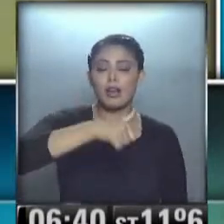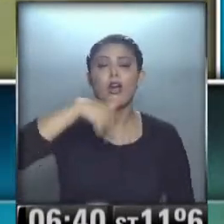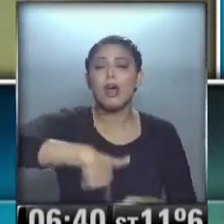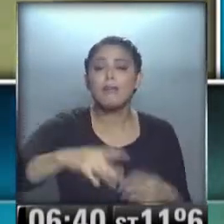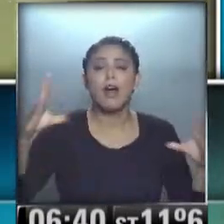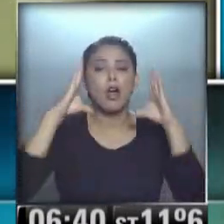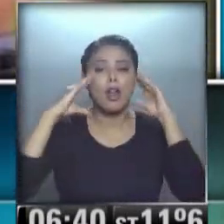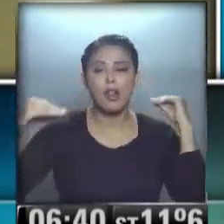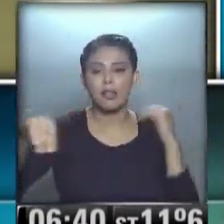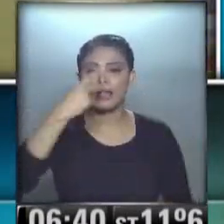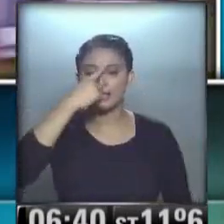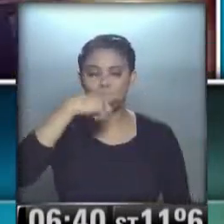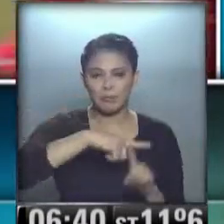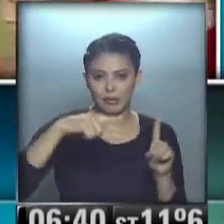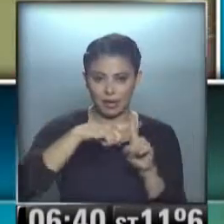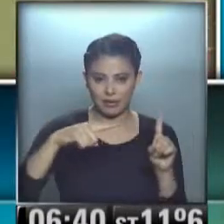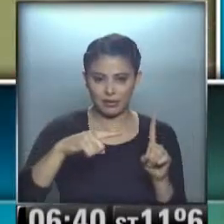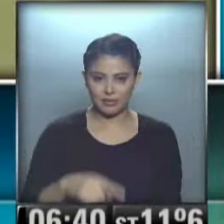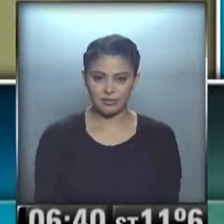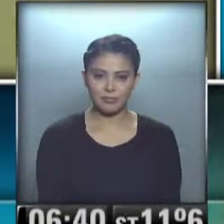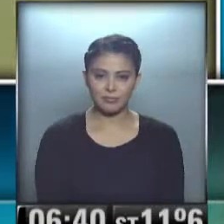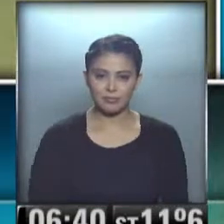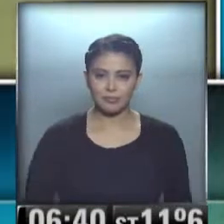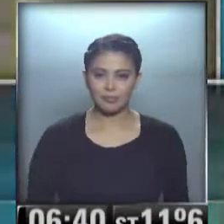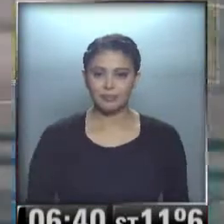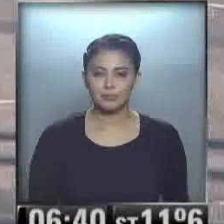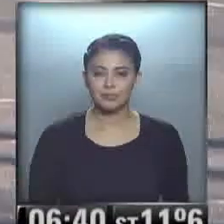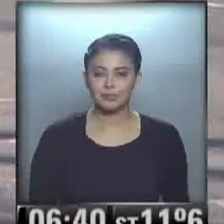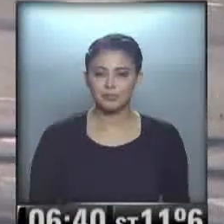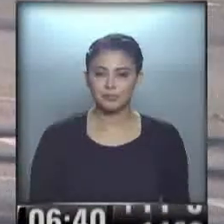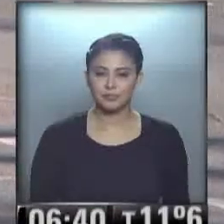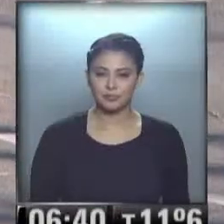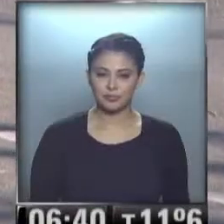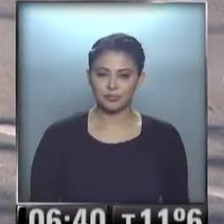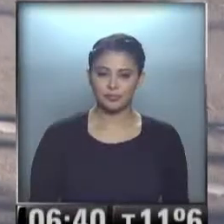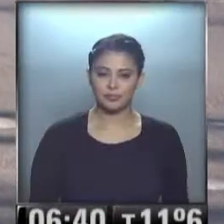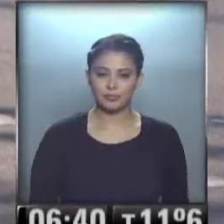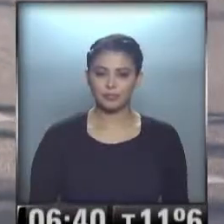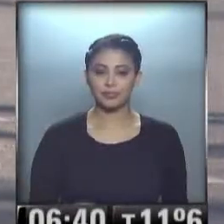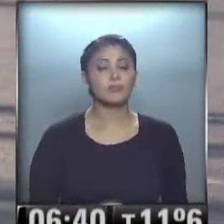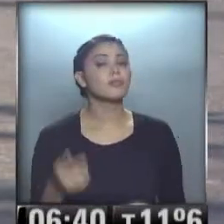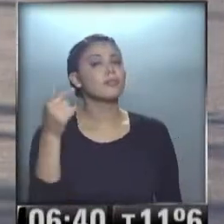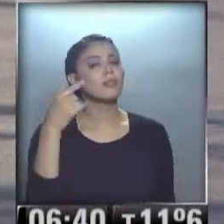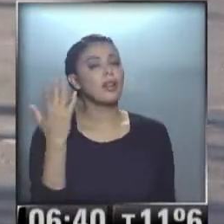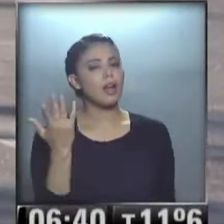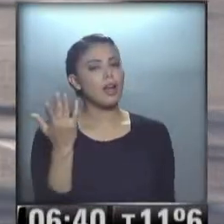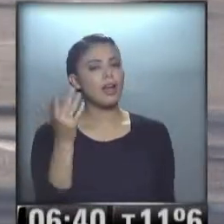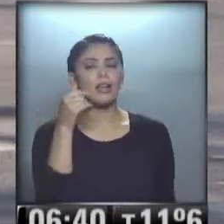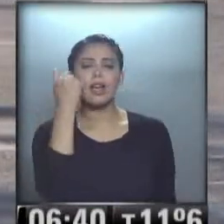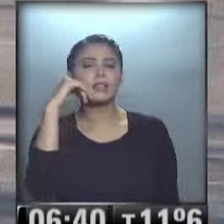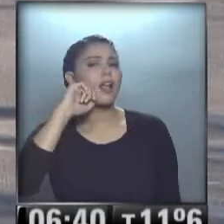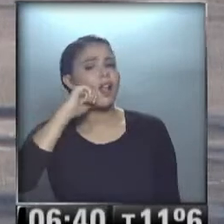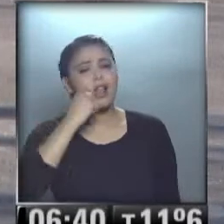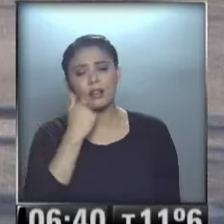en semifinales. mañana tan linda. Ay,